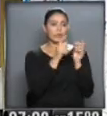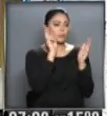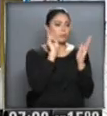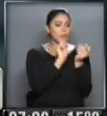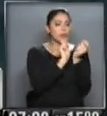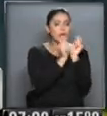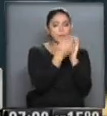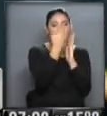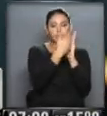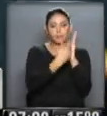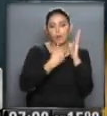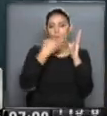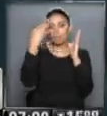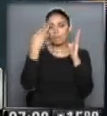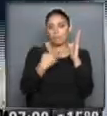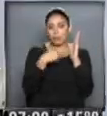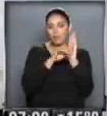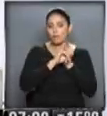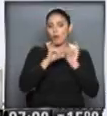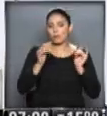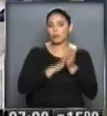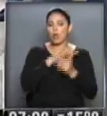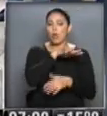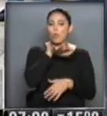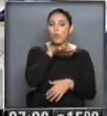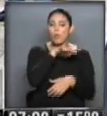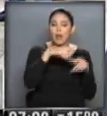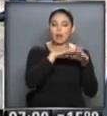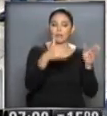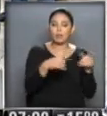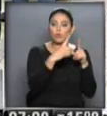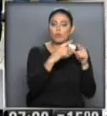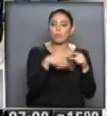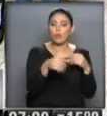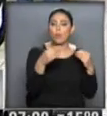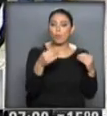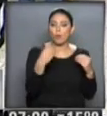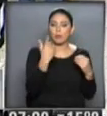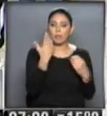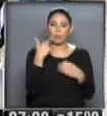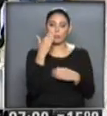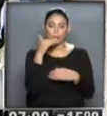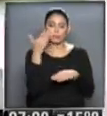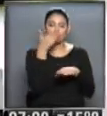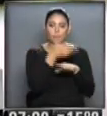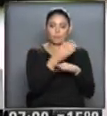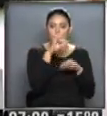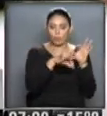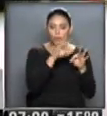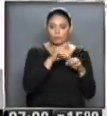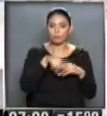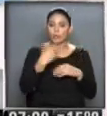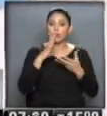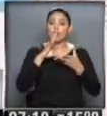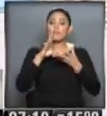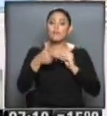se publicará el padrón definitivo con la información sobre el lugar y la mesa de votación. Otra vía de consulta del padrón,